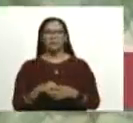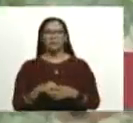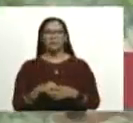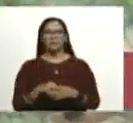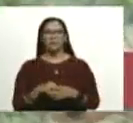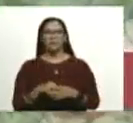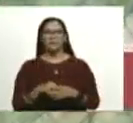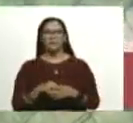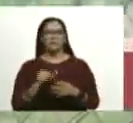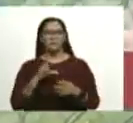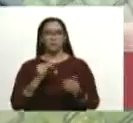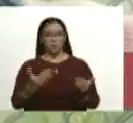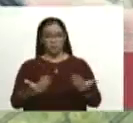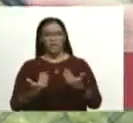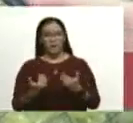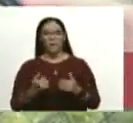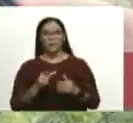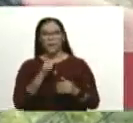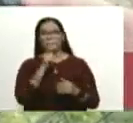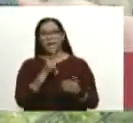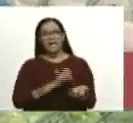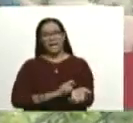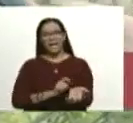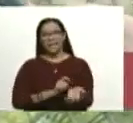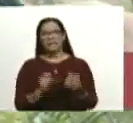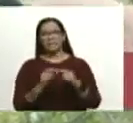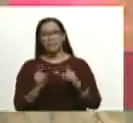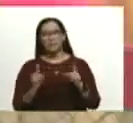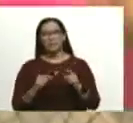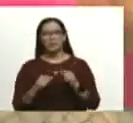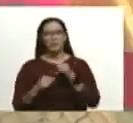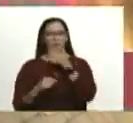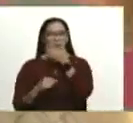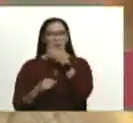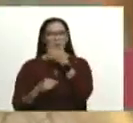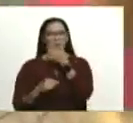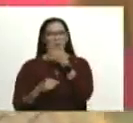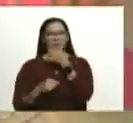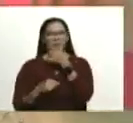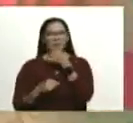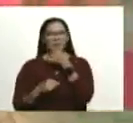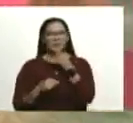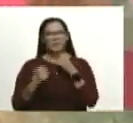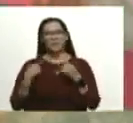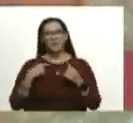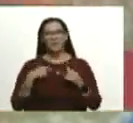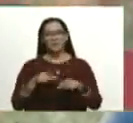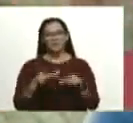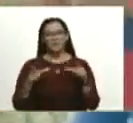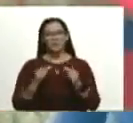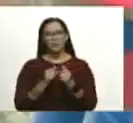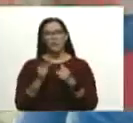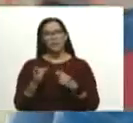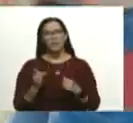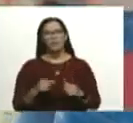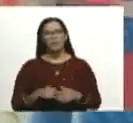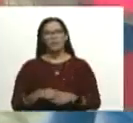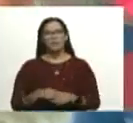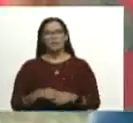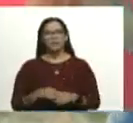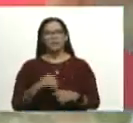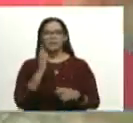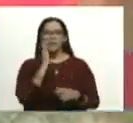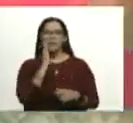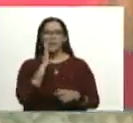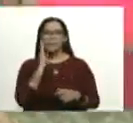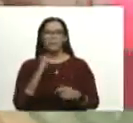muy mal carácter, pero quiero tener esa conexión con él como lo tengo con sus padres. ¿Cómo se llama la